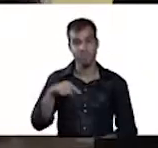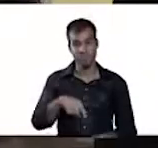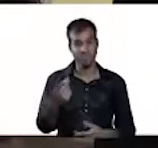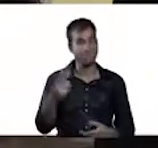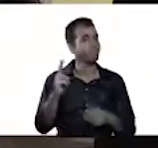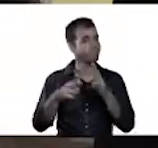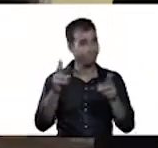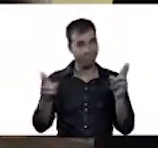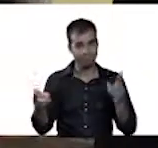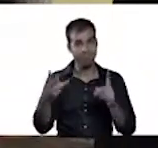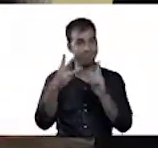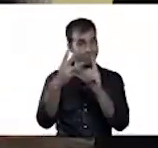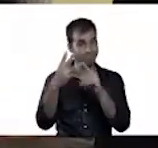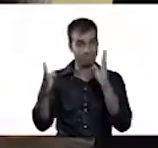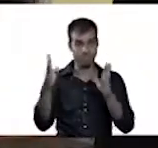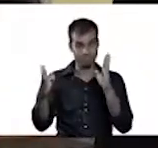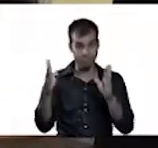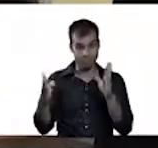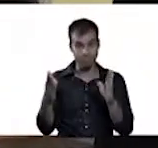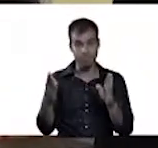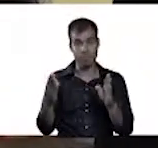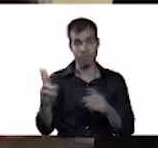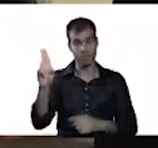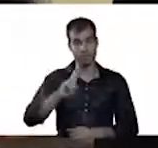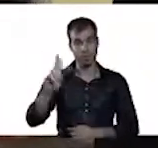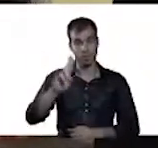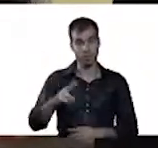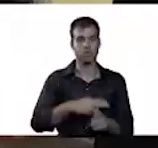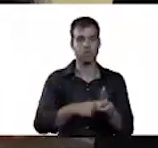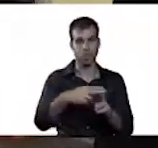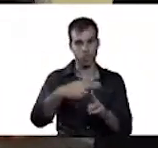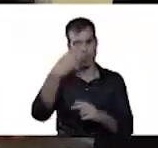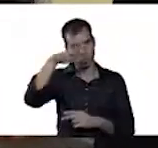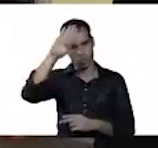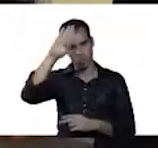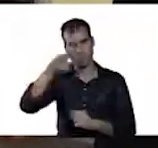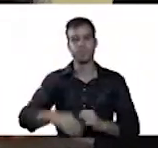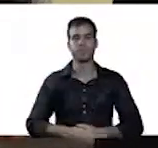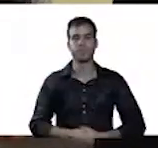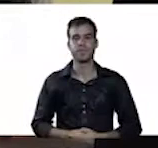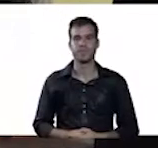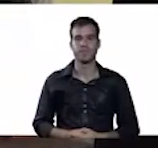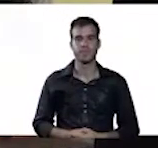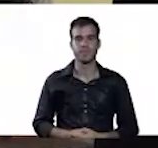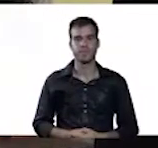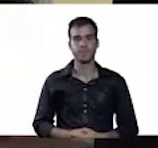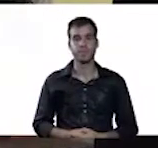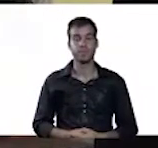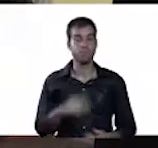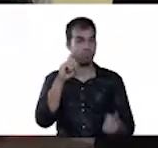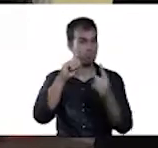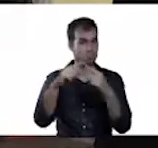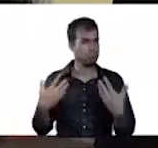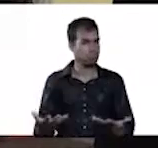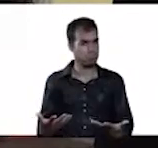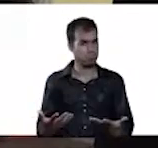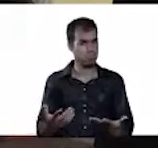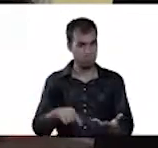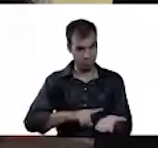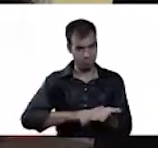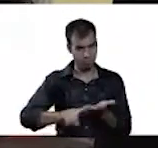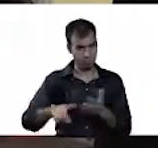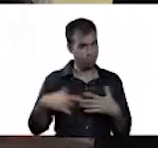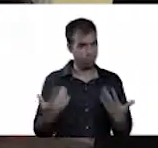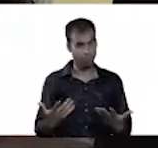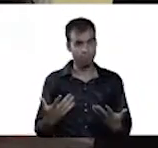Nos corresponde ahora las orientaciones para el tercer semestre de Facultad Historia de Cuba. El